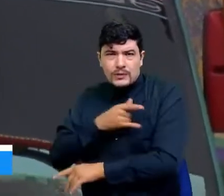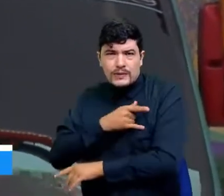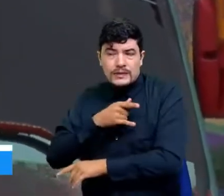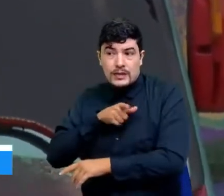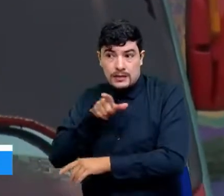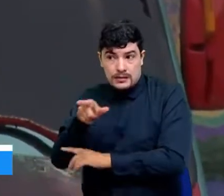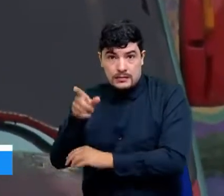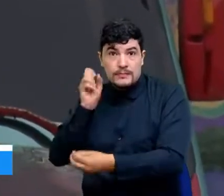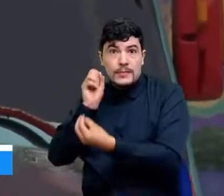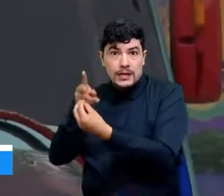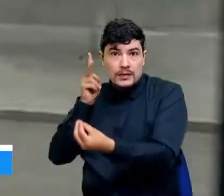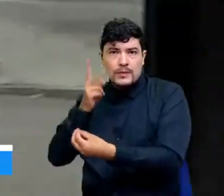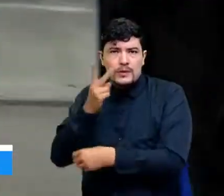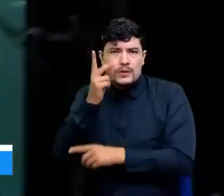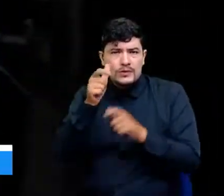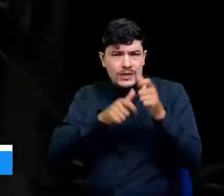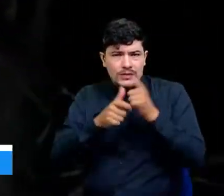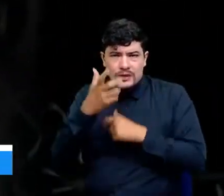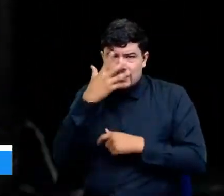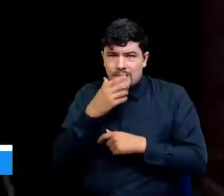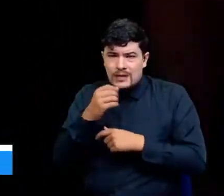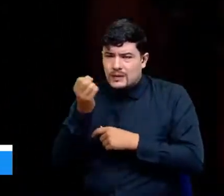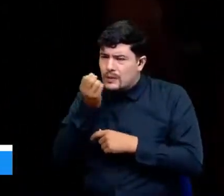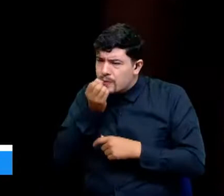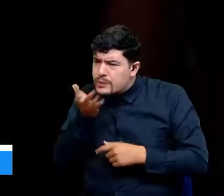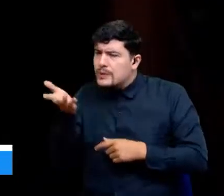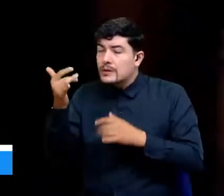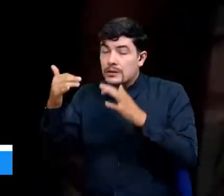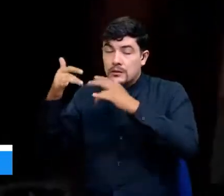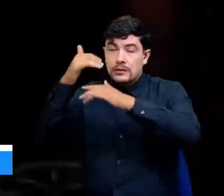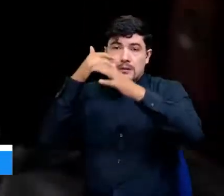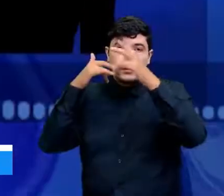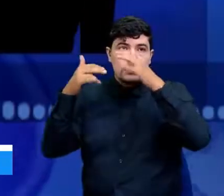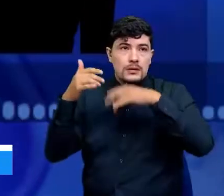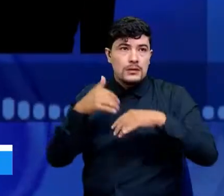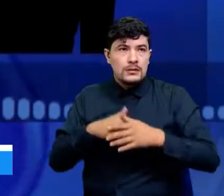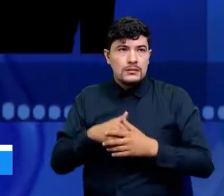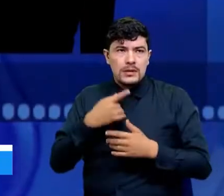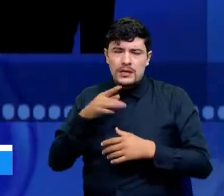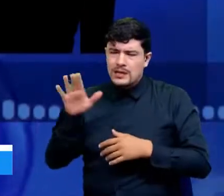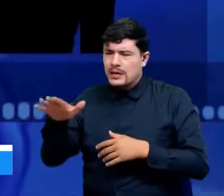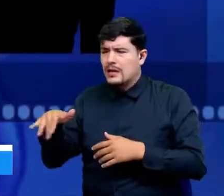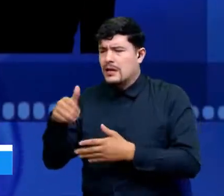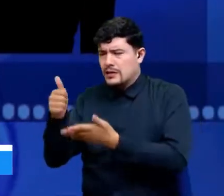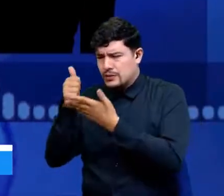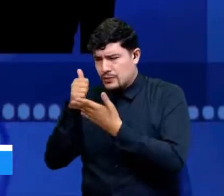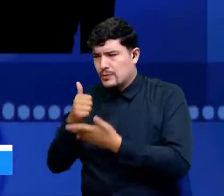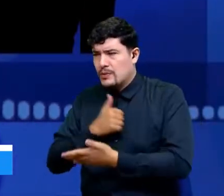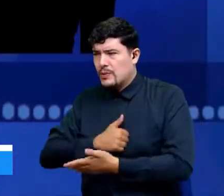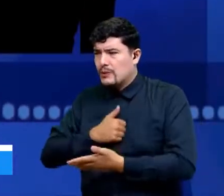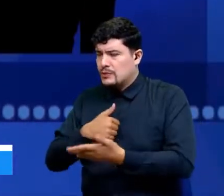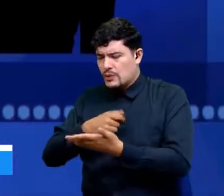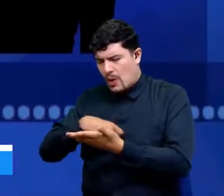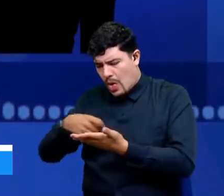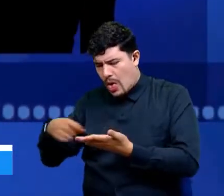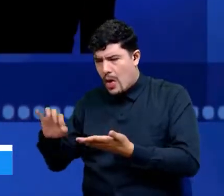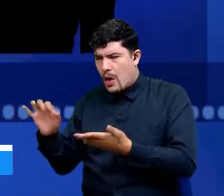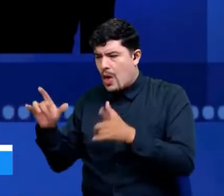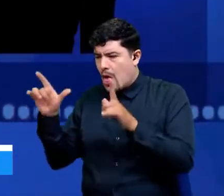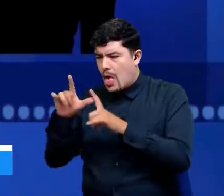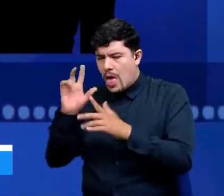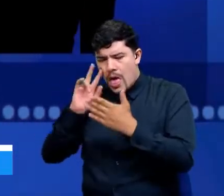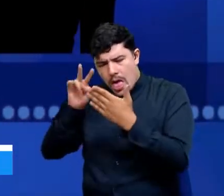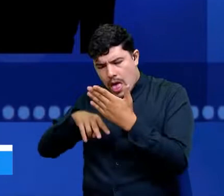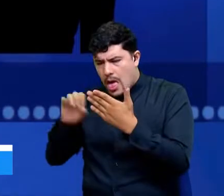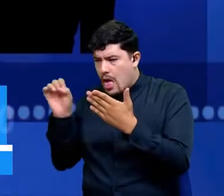fue víctima de dos presuntos delincuentes. Me abordó y me dijo que si le podía ayudar, que ya no sabía leer ni escribir, que venía de